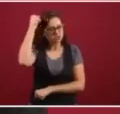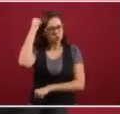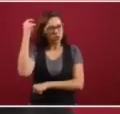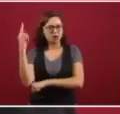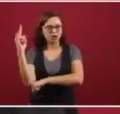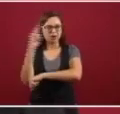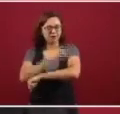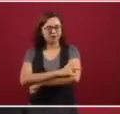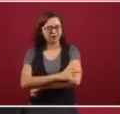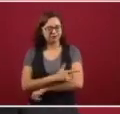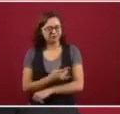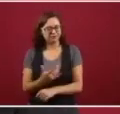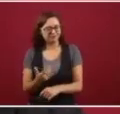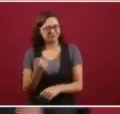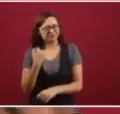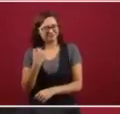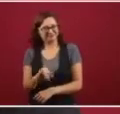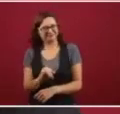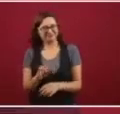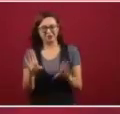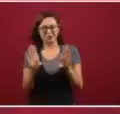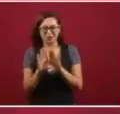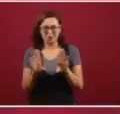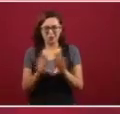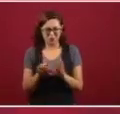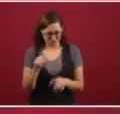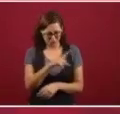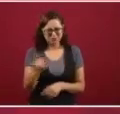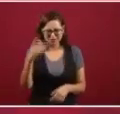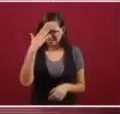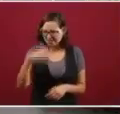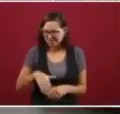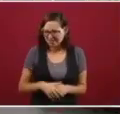¿Ni lo supieron ustedes?